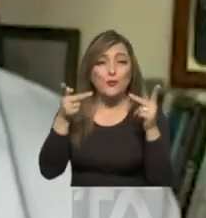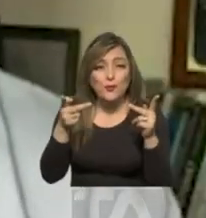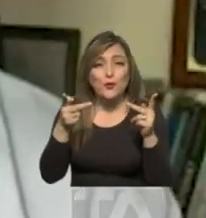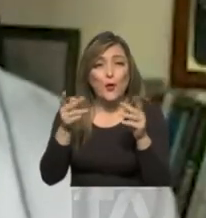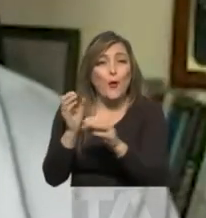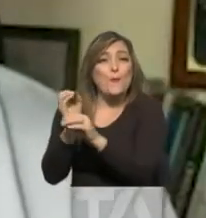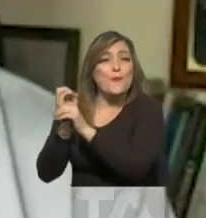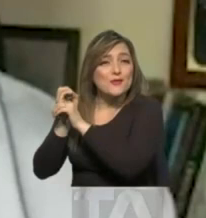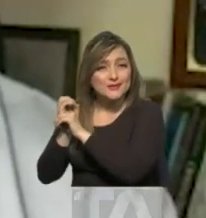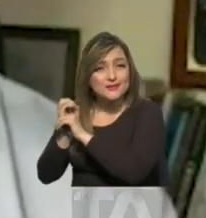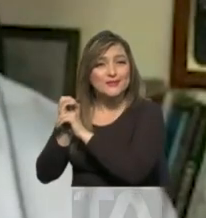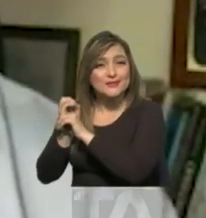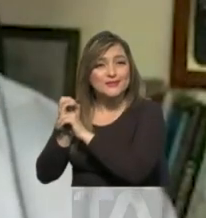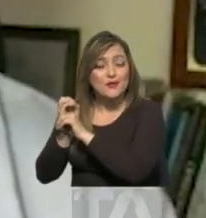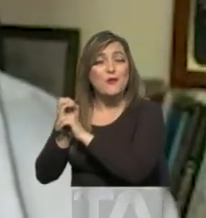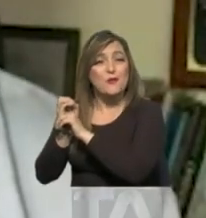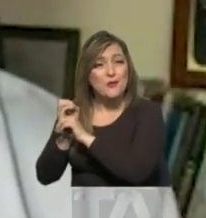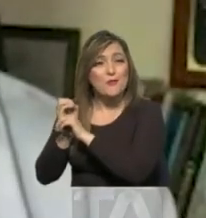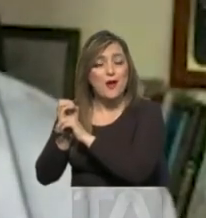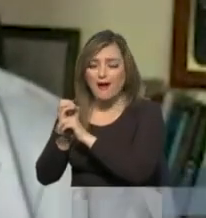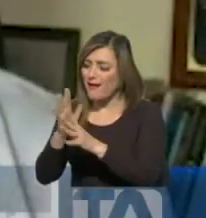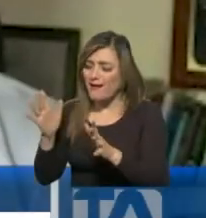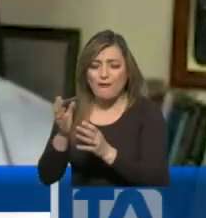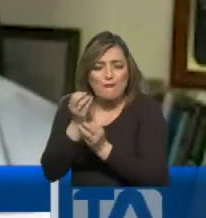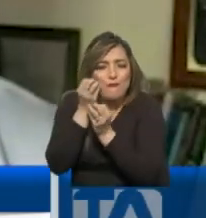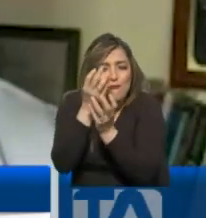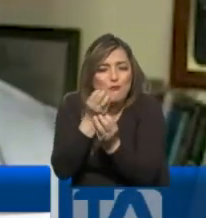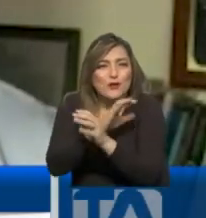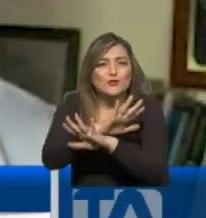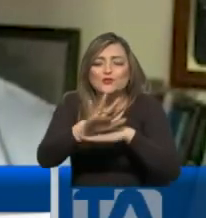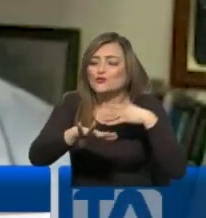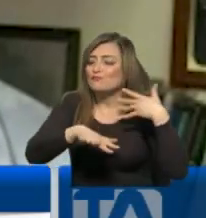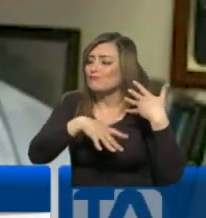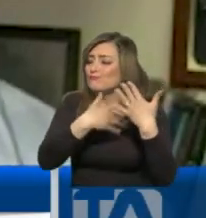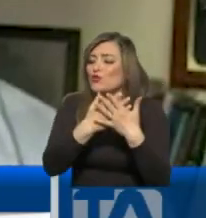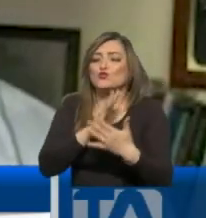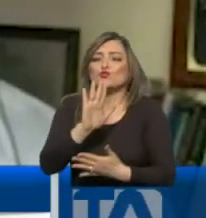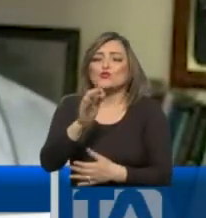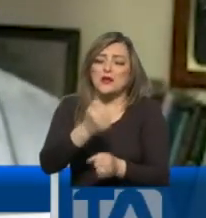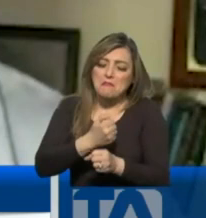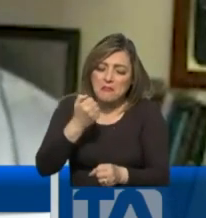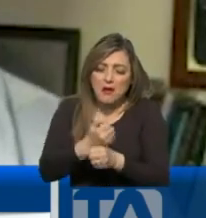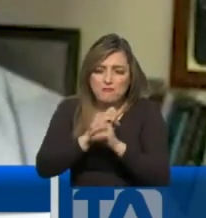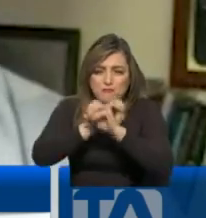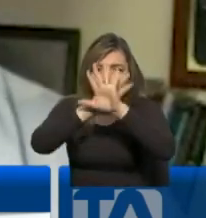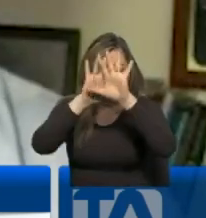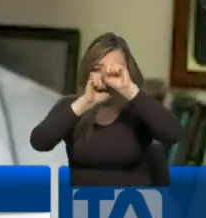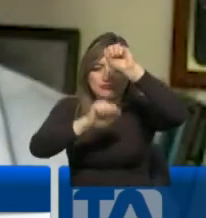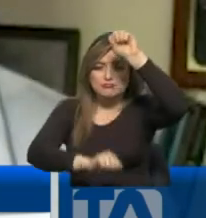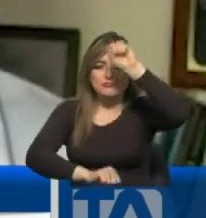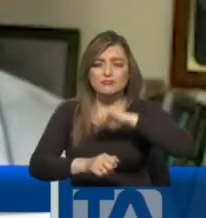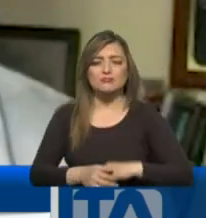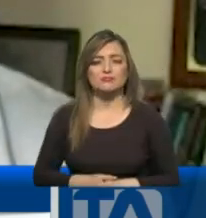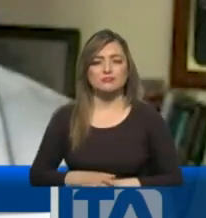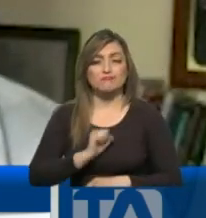su obligación, no es su opción, el dar cuentas del trabajo. Y obviamente es